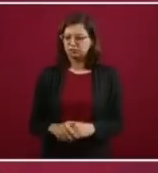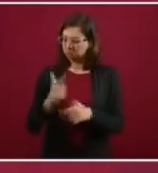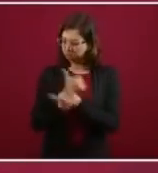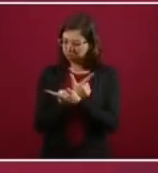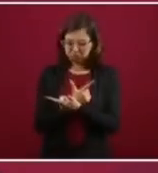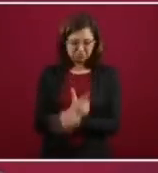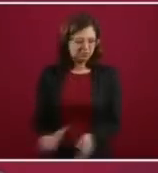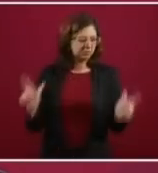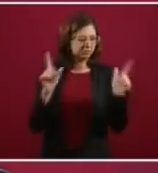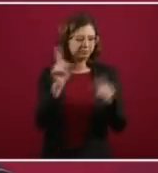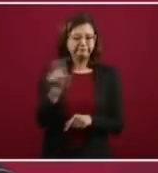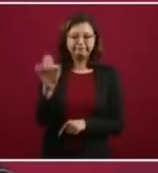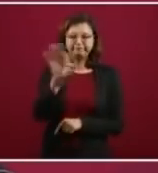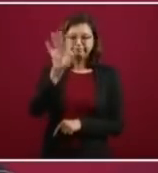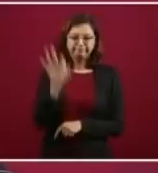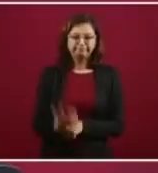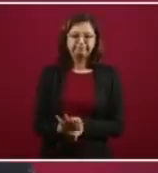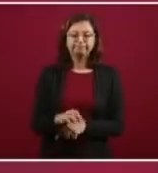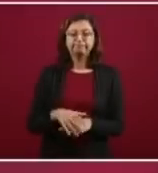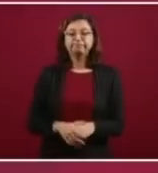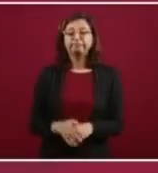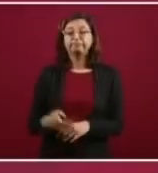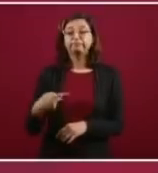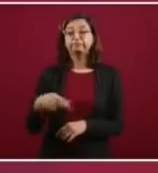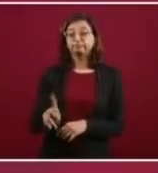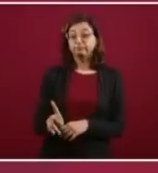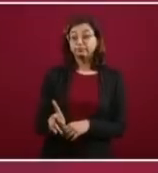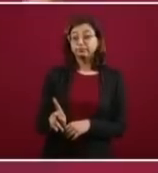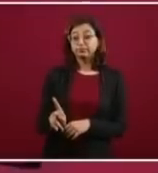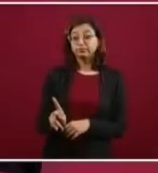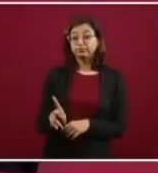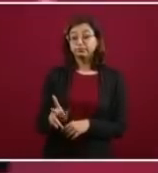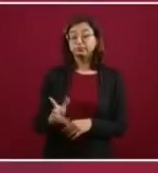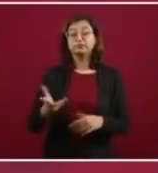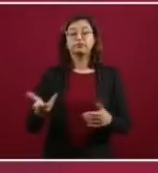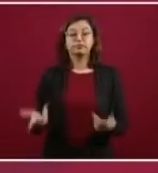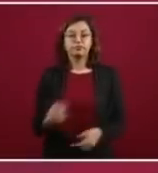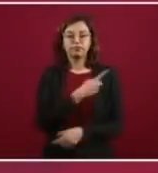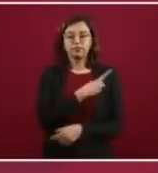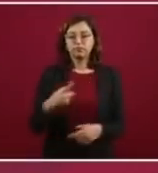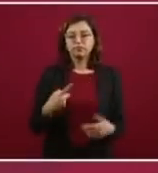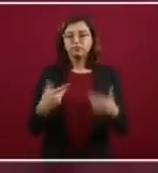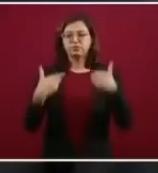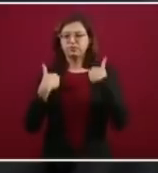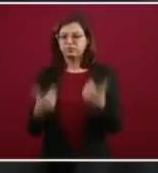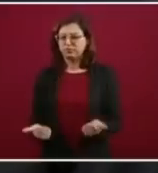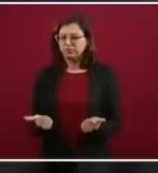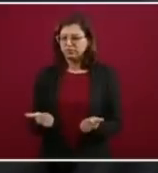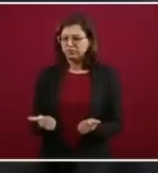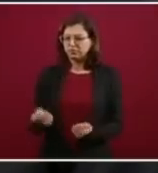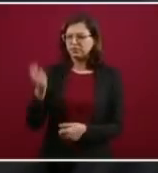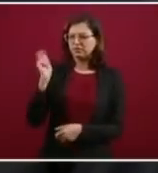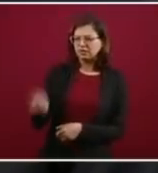Libertades plenas, pero entender por qué son las cosas.